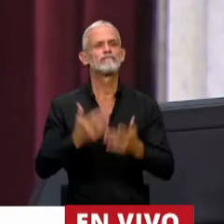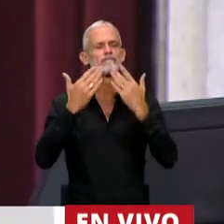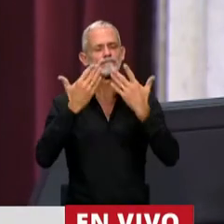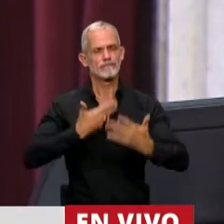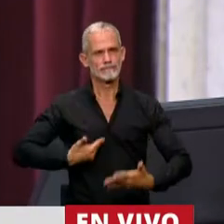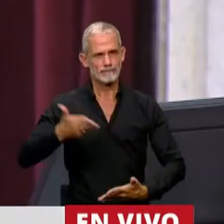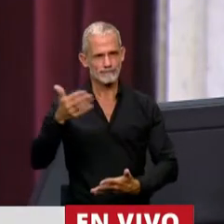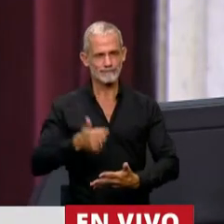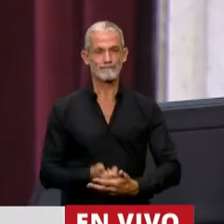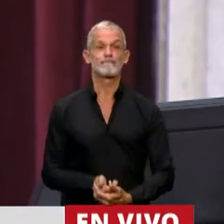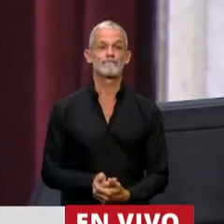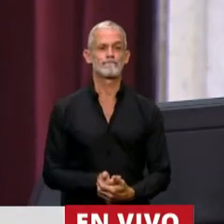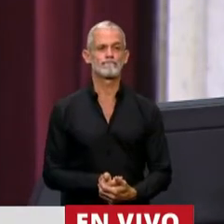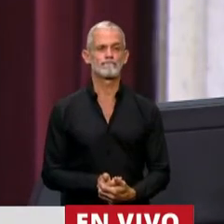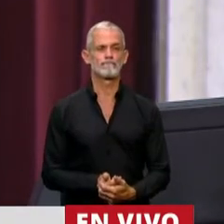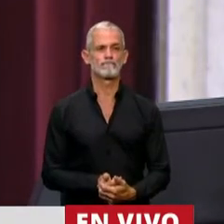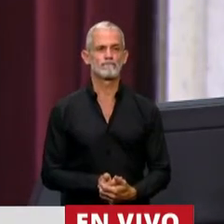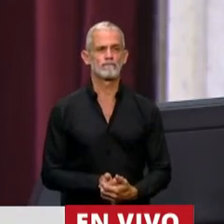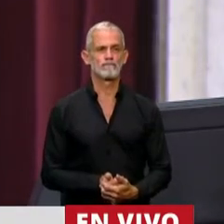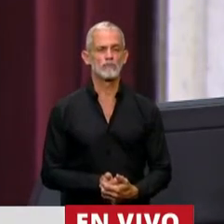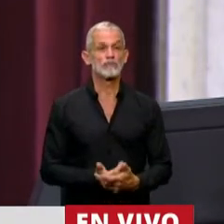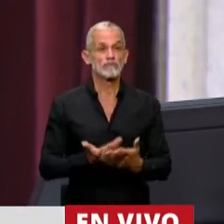Gracias, presidente.